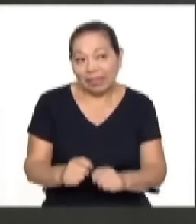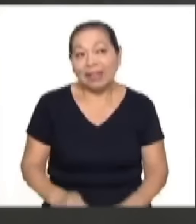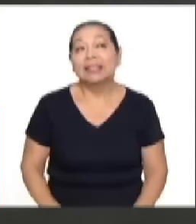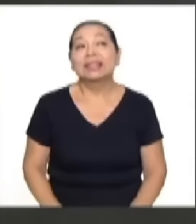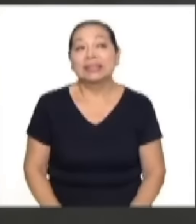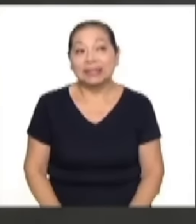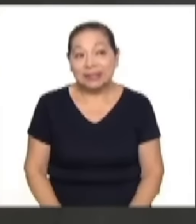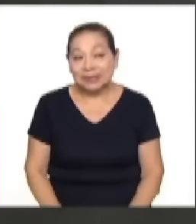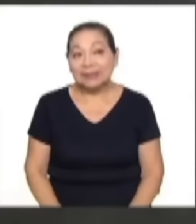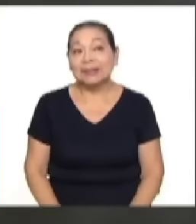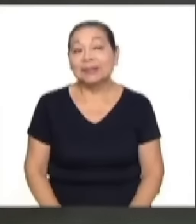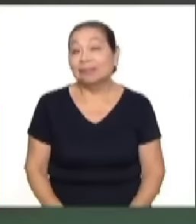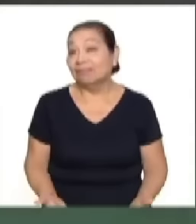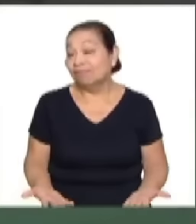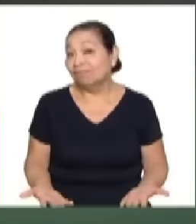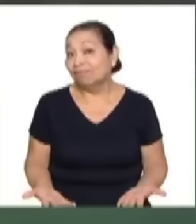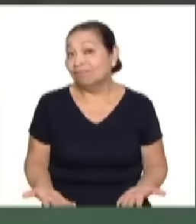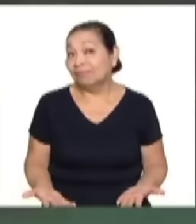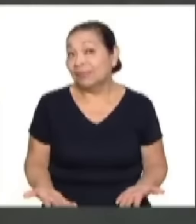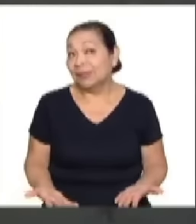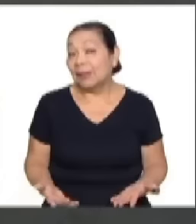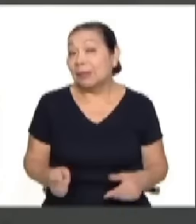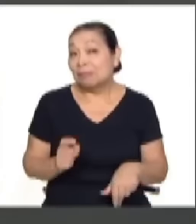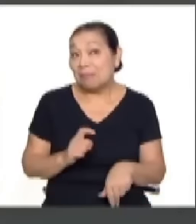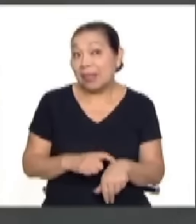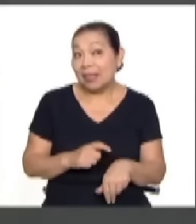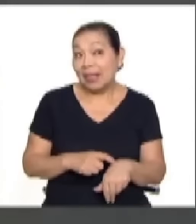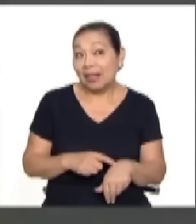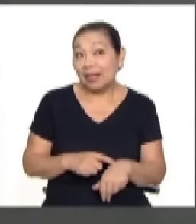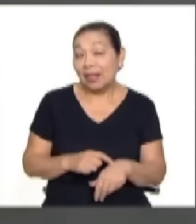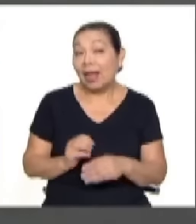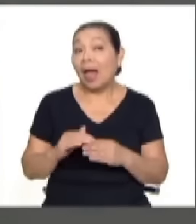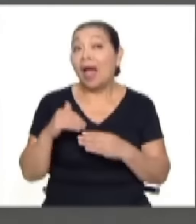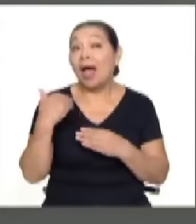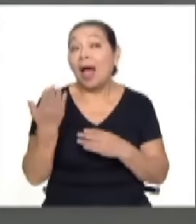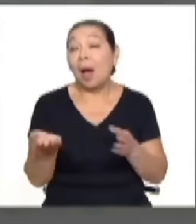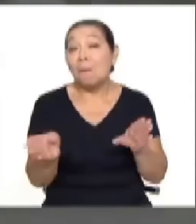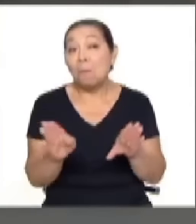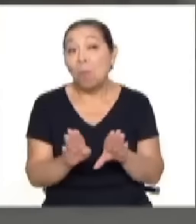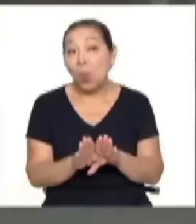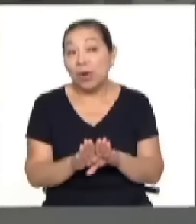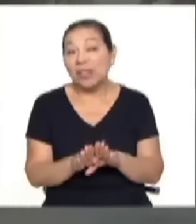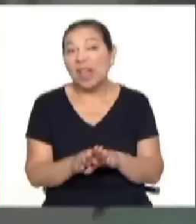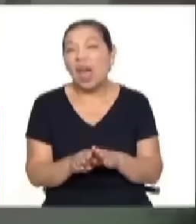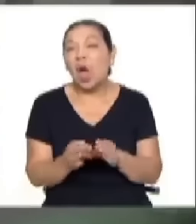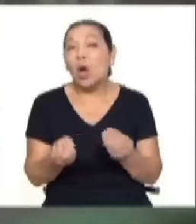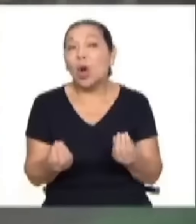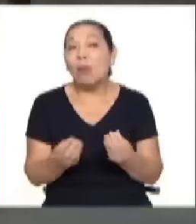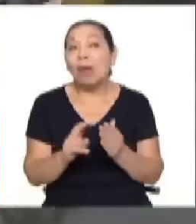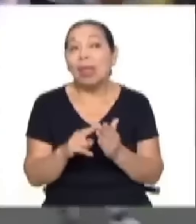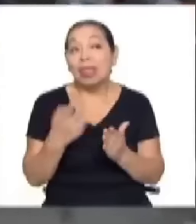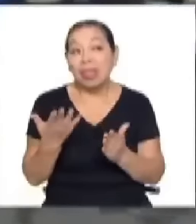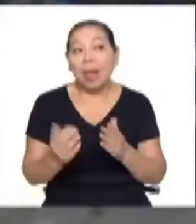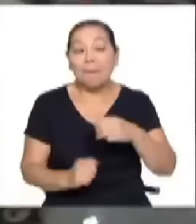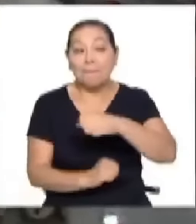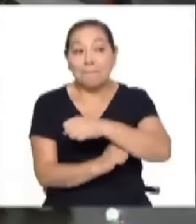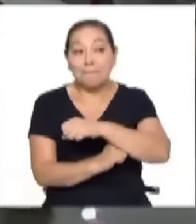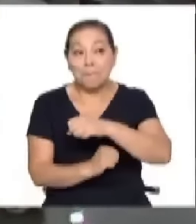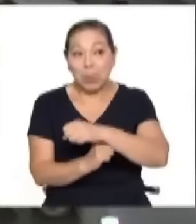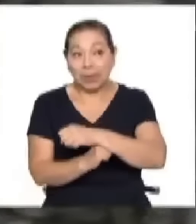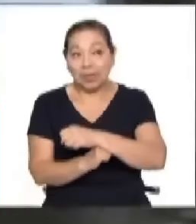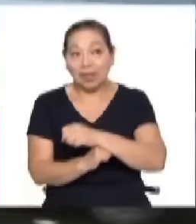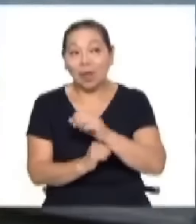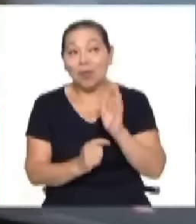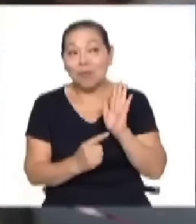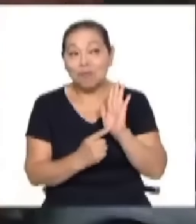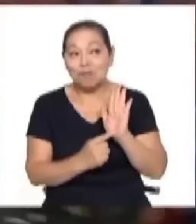pesquero. Así es que no sé si tenemos un poco más de tiempo para caminar hacia la puerta. Si no, igual nosotros vamos a ir bajando del puente luego de